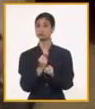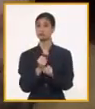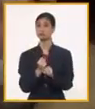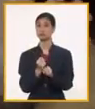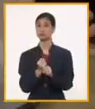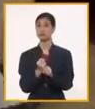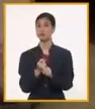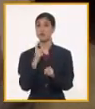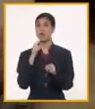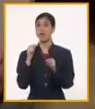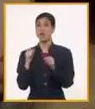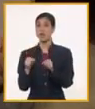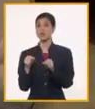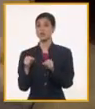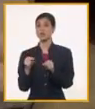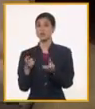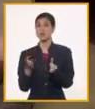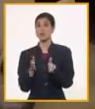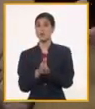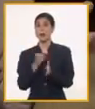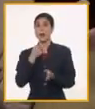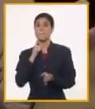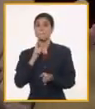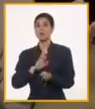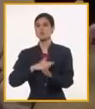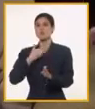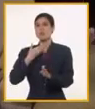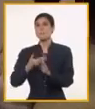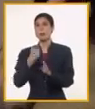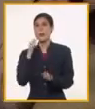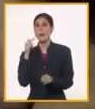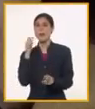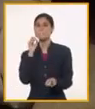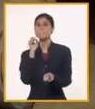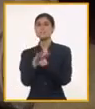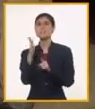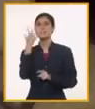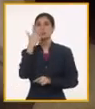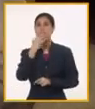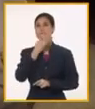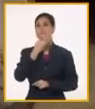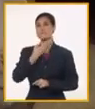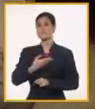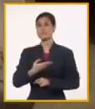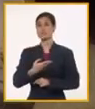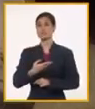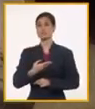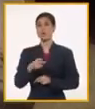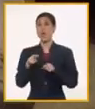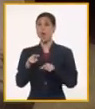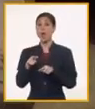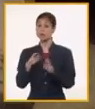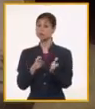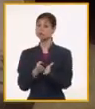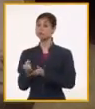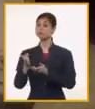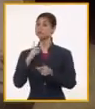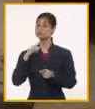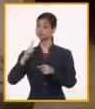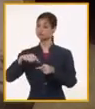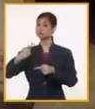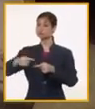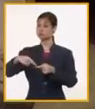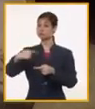hacer, llegar, porque después le entró Fidel, que Fidel siempre estuvo, porque esa es otra cosa que hay que dejar bien claro. No, Fidel